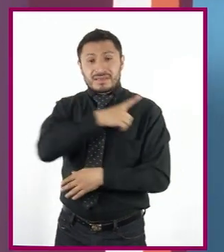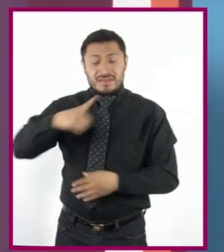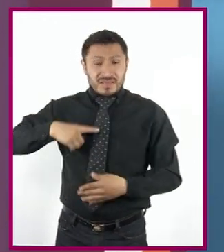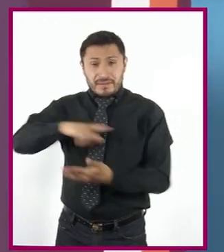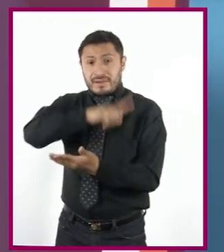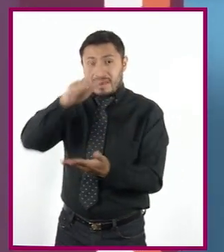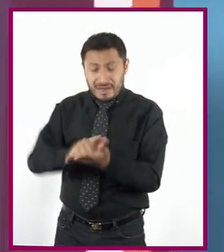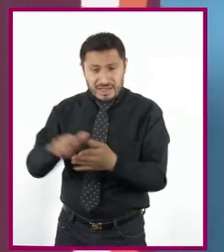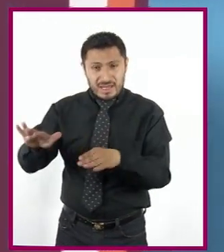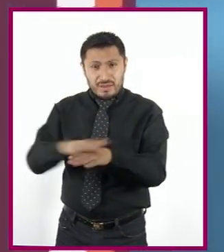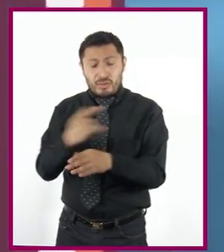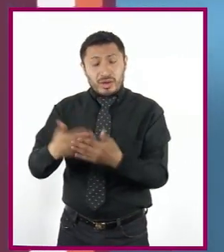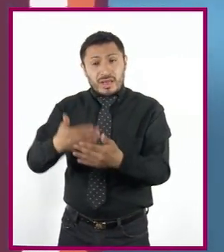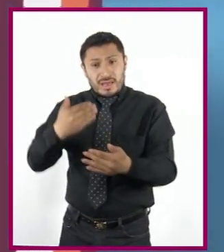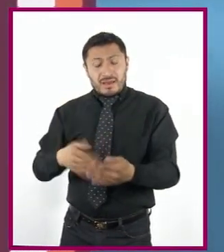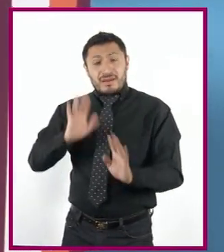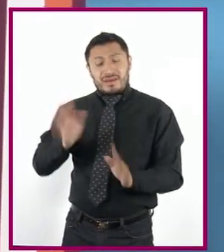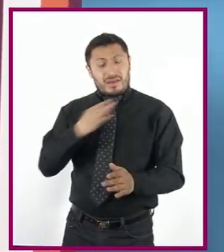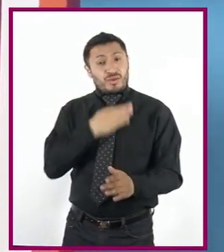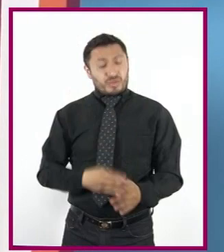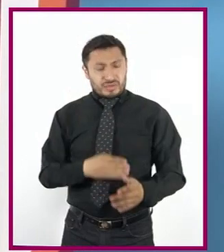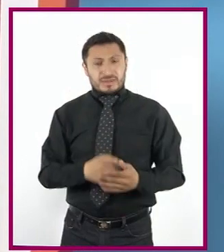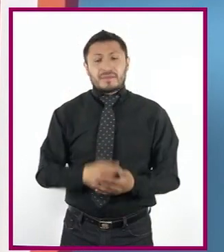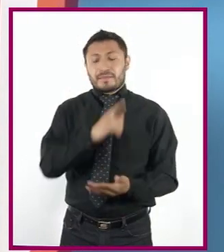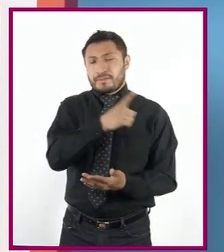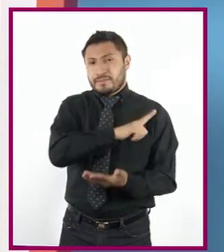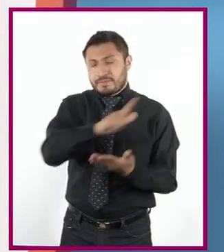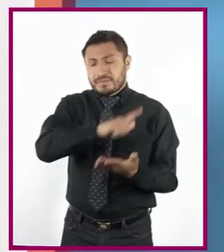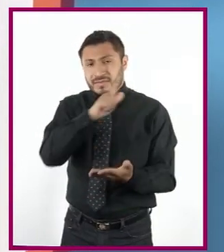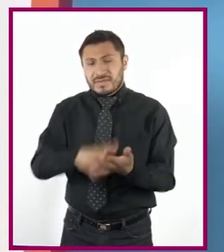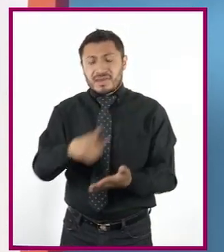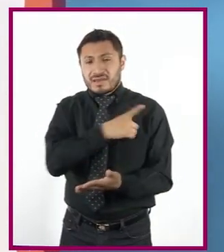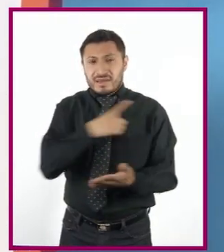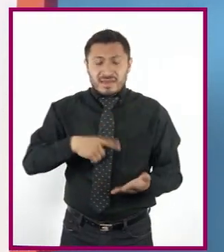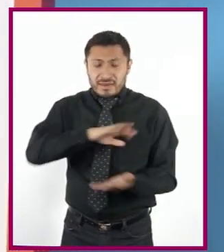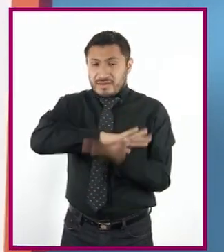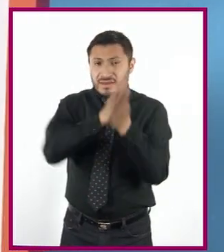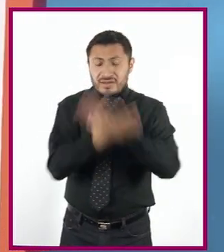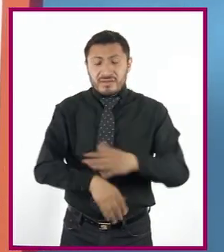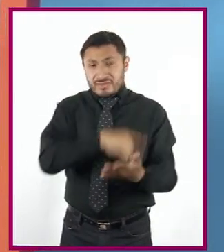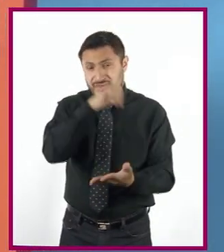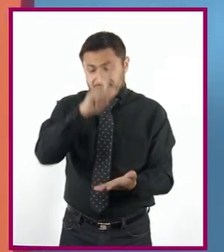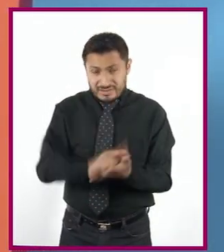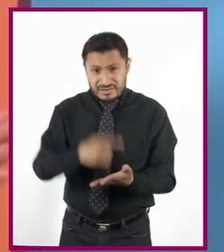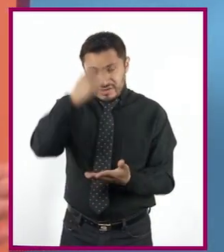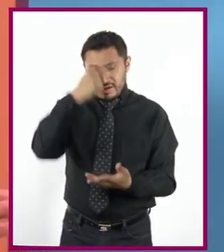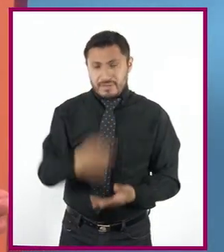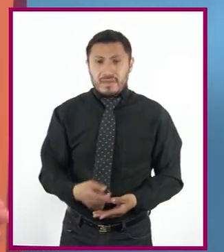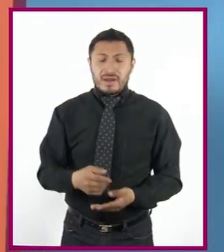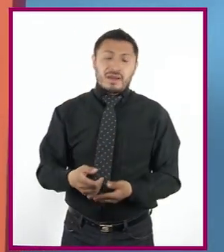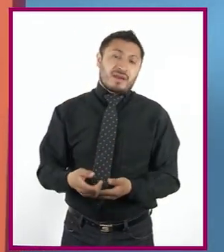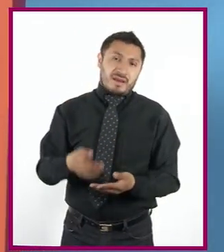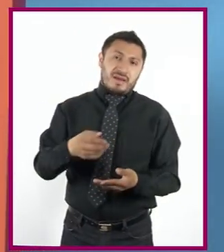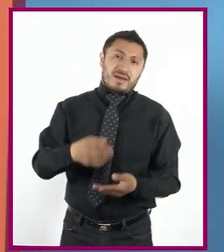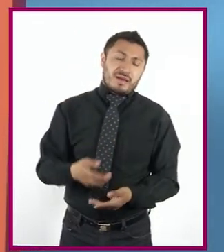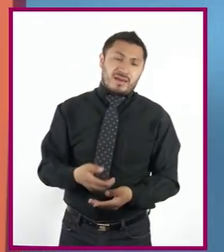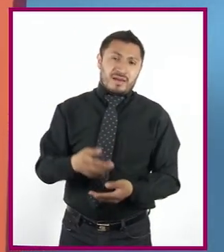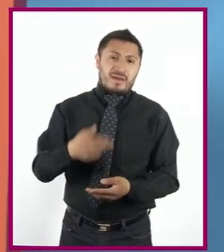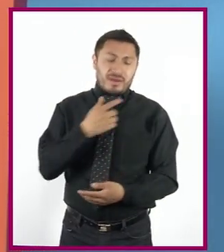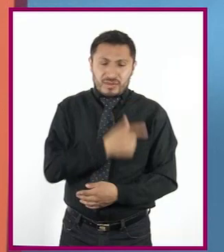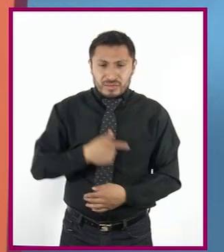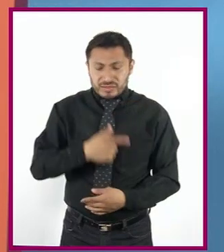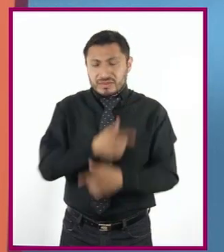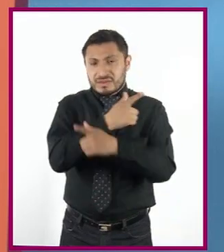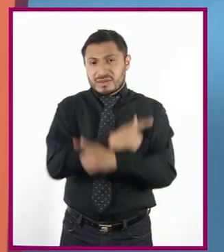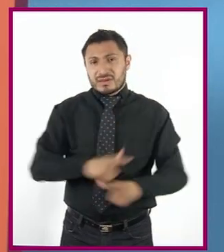leyes deben ser normas que establezcan y permitan continuar el pleno gozo de nuestras libertades, garantías y